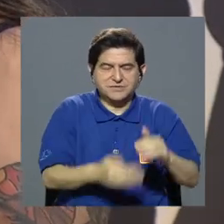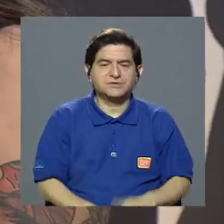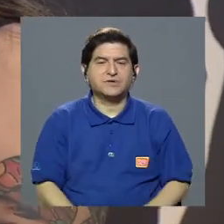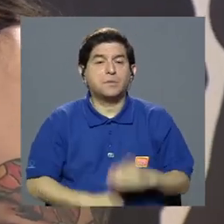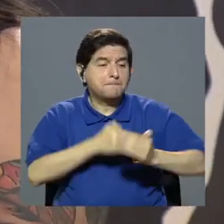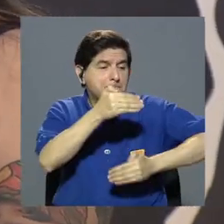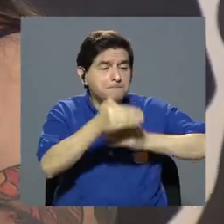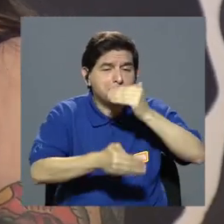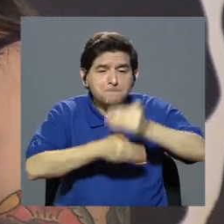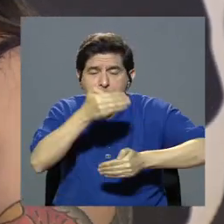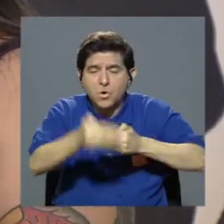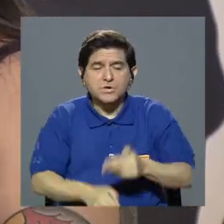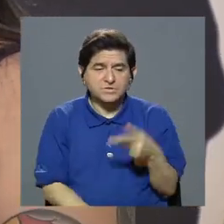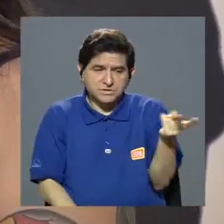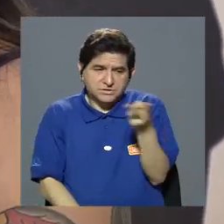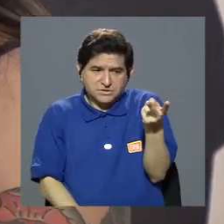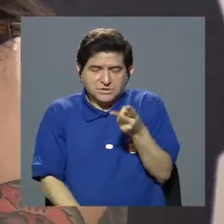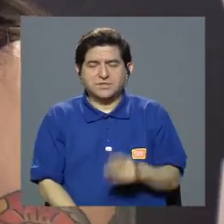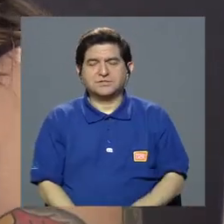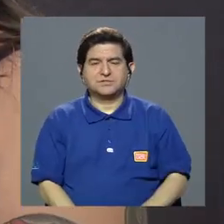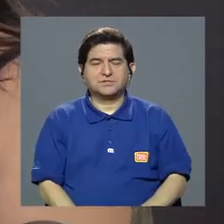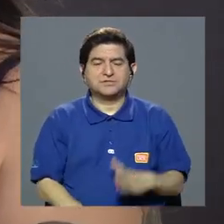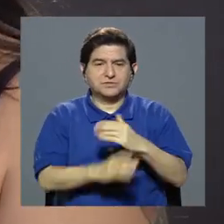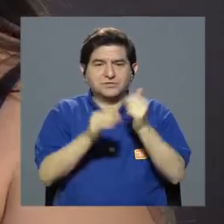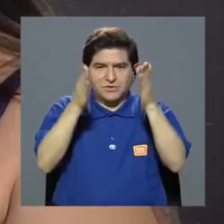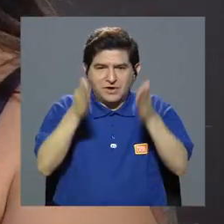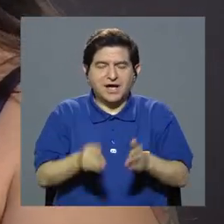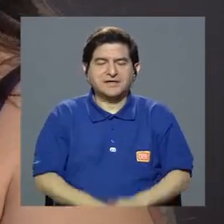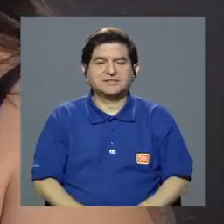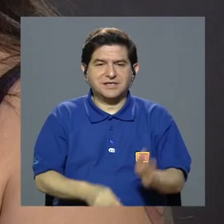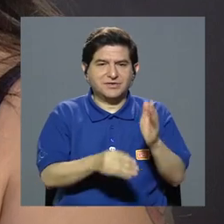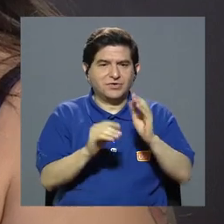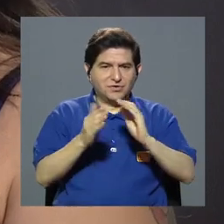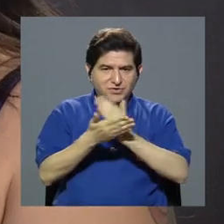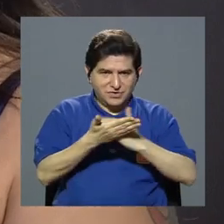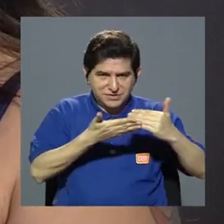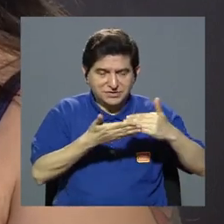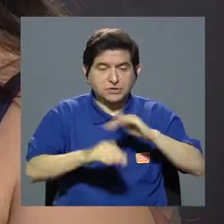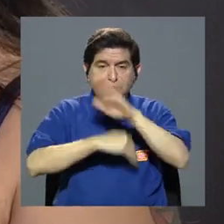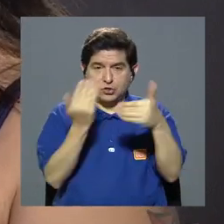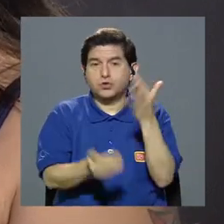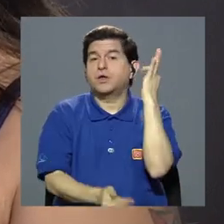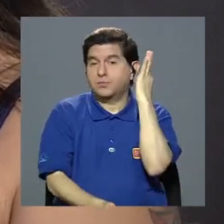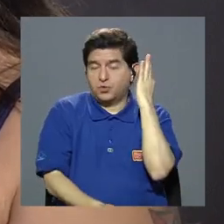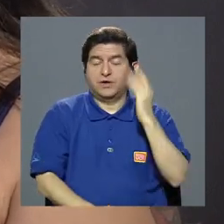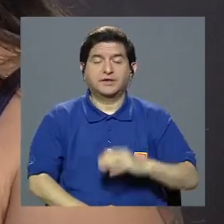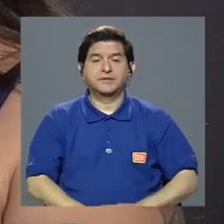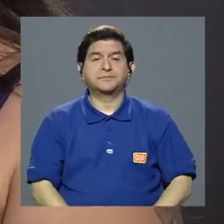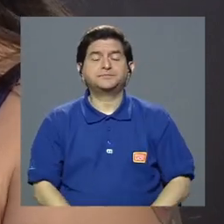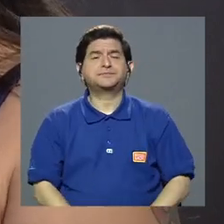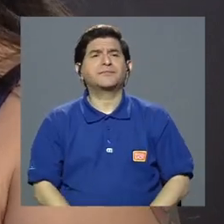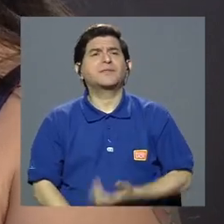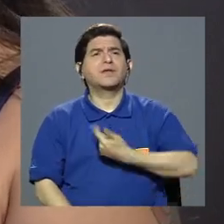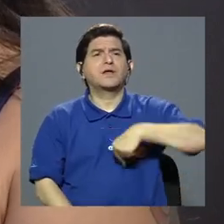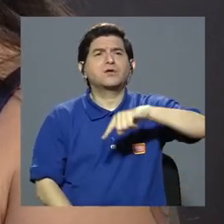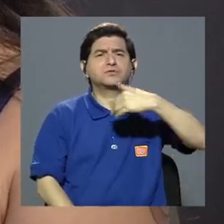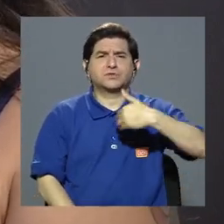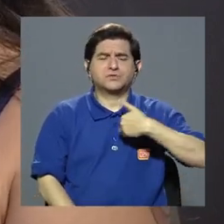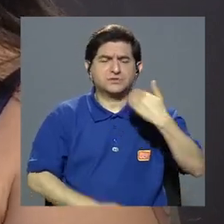el proceso de ellos de ellas las realizadoras de la sección porque todas en este momento son son mujeres